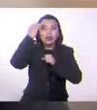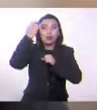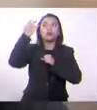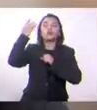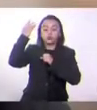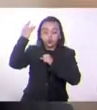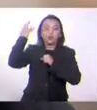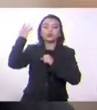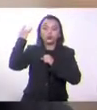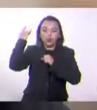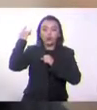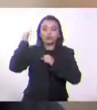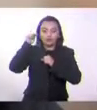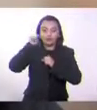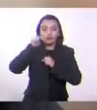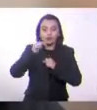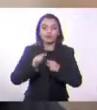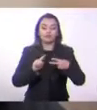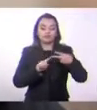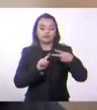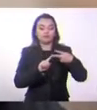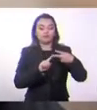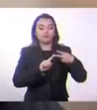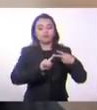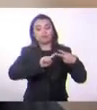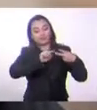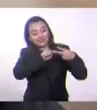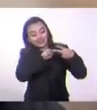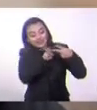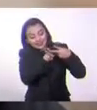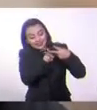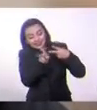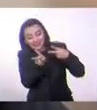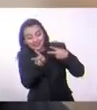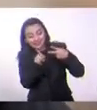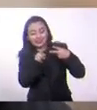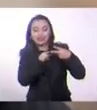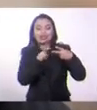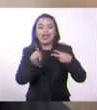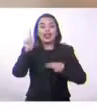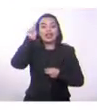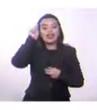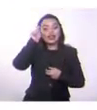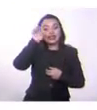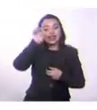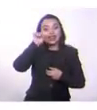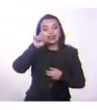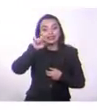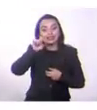monografías, investigaciones científicas, y utilizarán un lenguaje adecuado a la población.